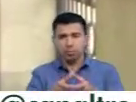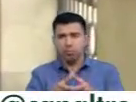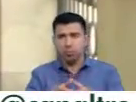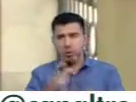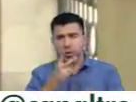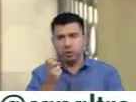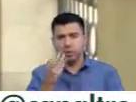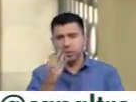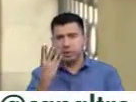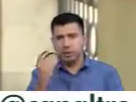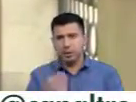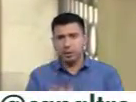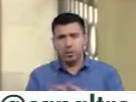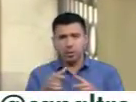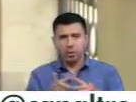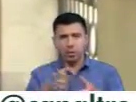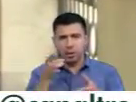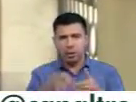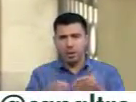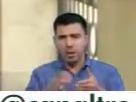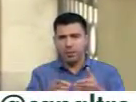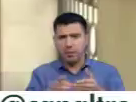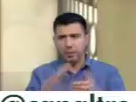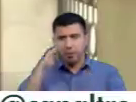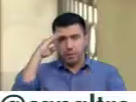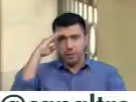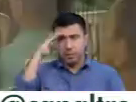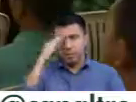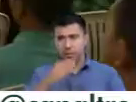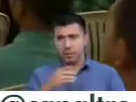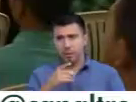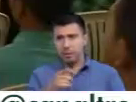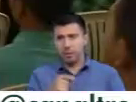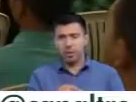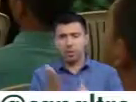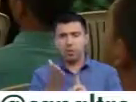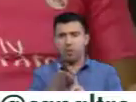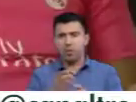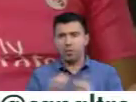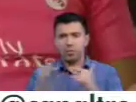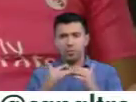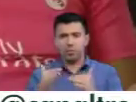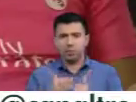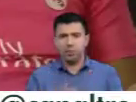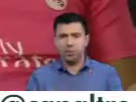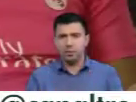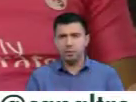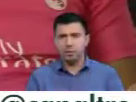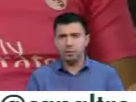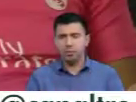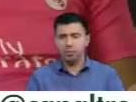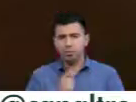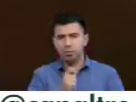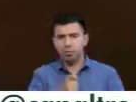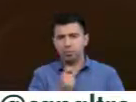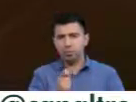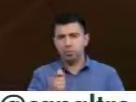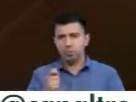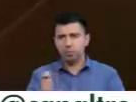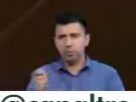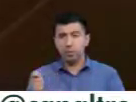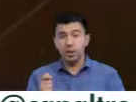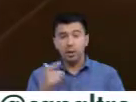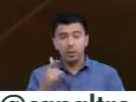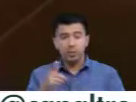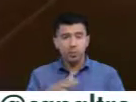234 libretas militares a víctimas del conflicto armado. Se está realizando en la entrega de libretas militares gratuitas a